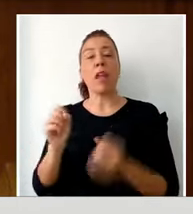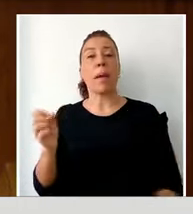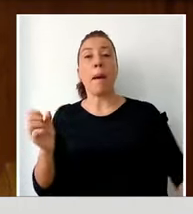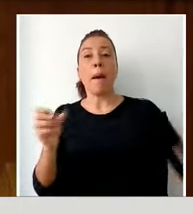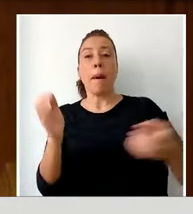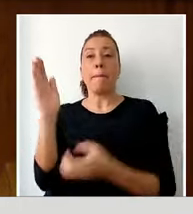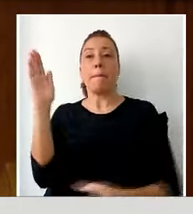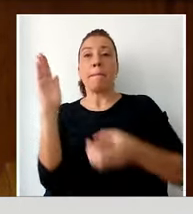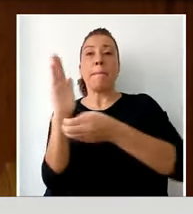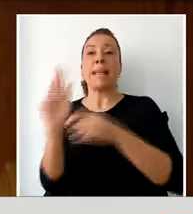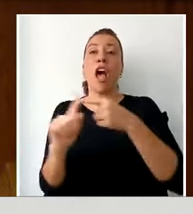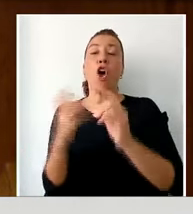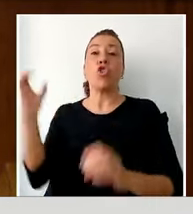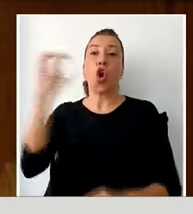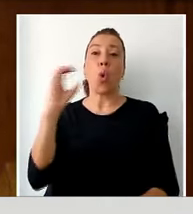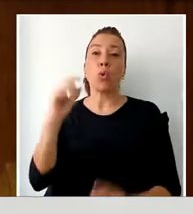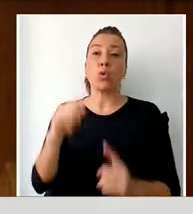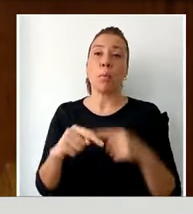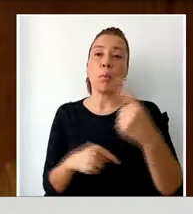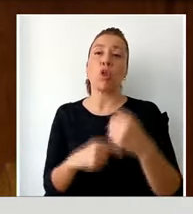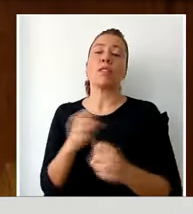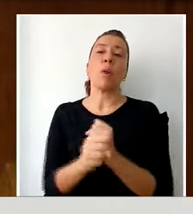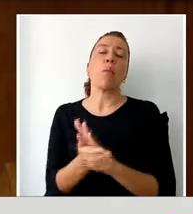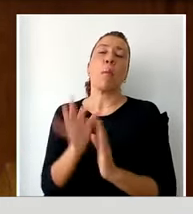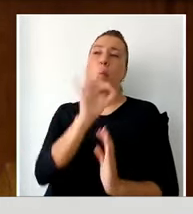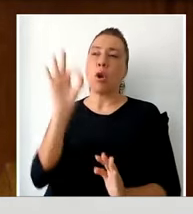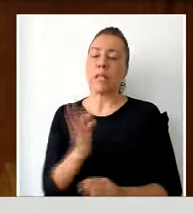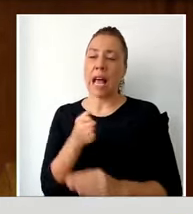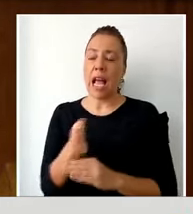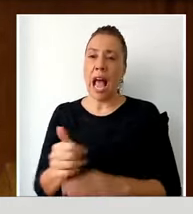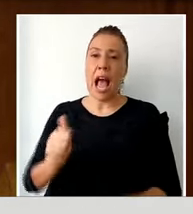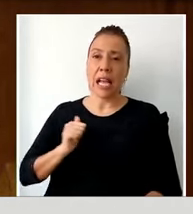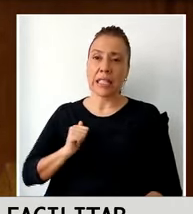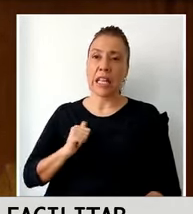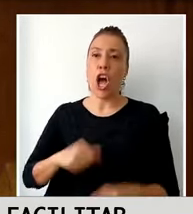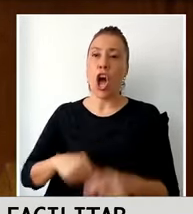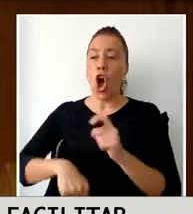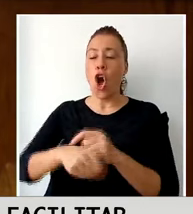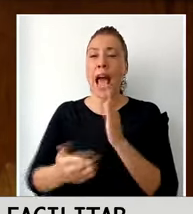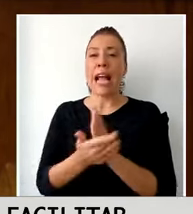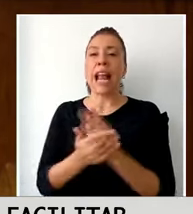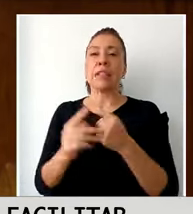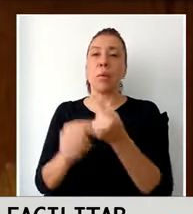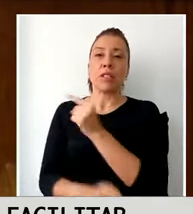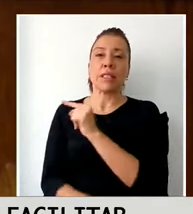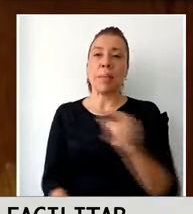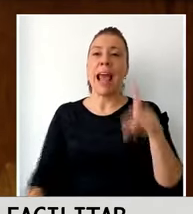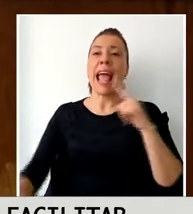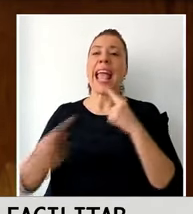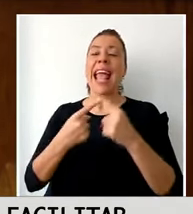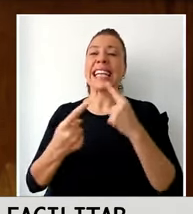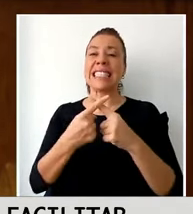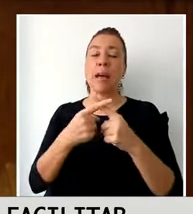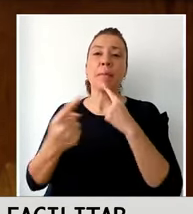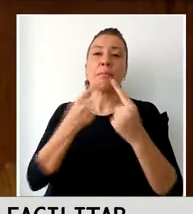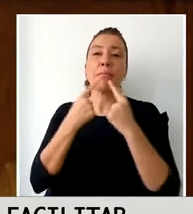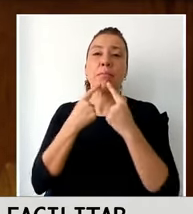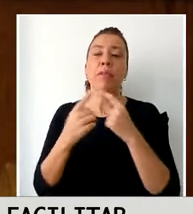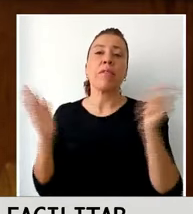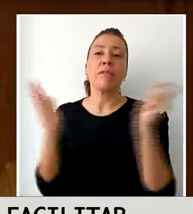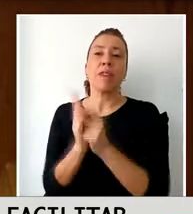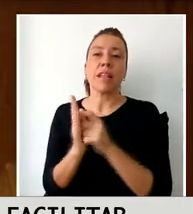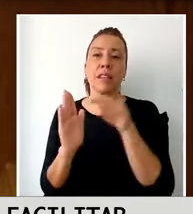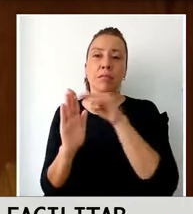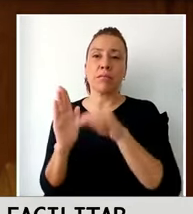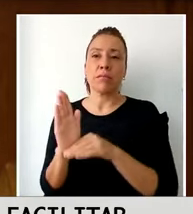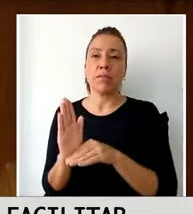porcentaje de asistencias de horas de clase semanales exámenes presenciales y calendarios de fechas